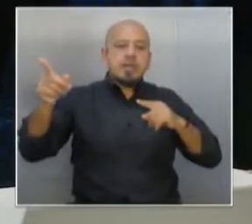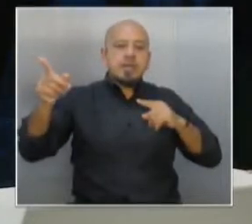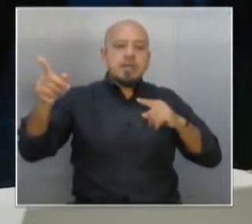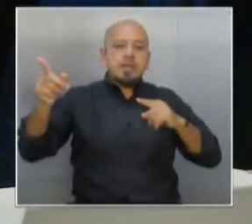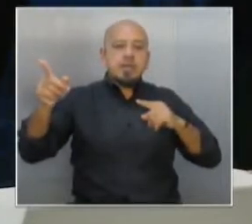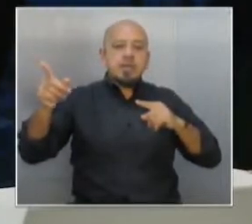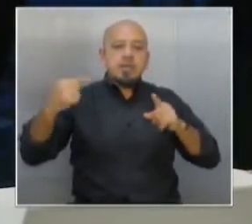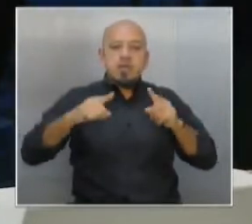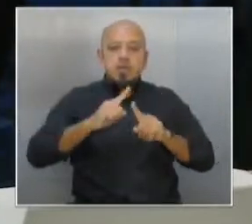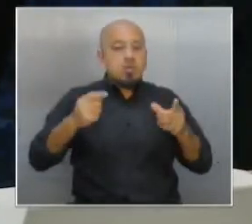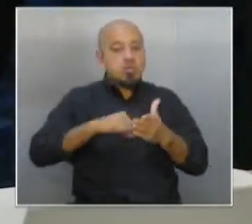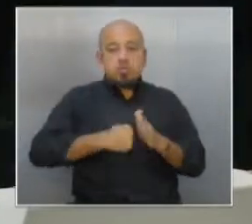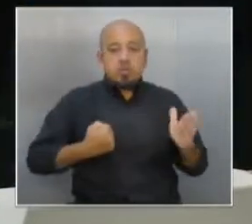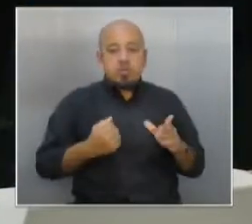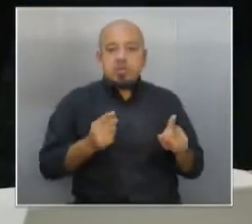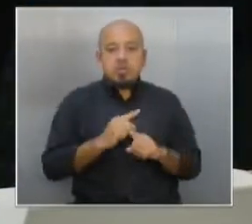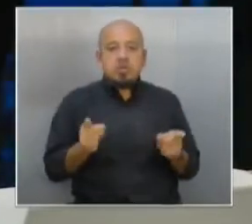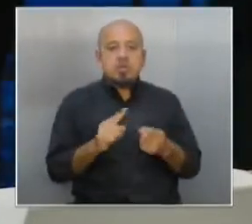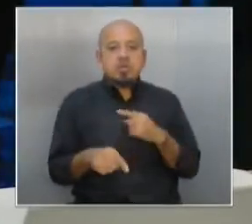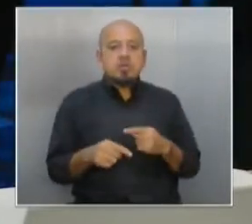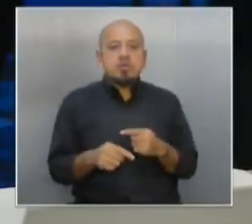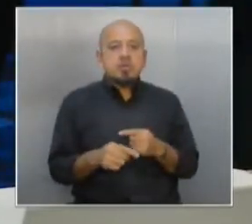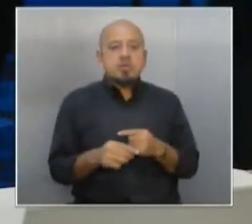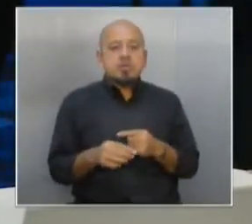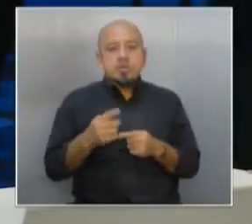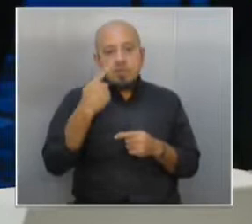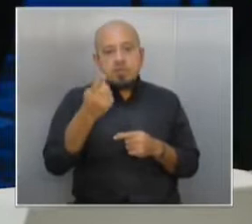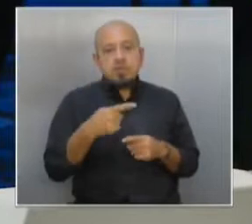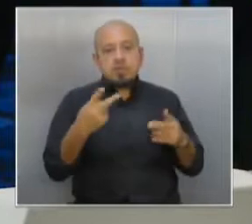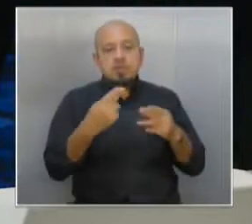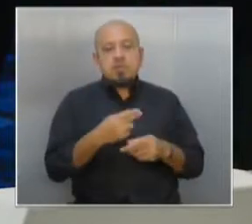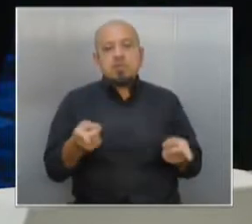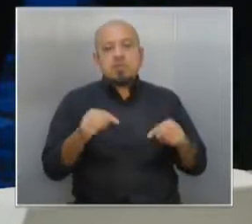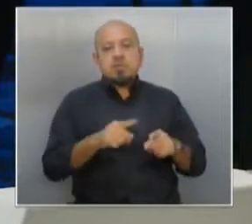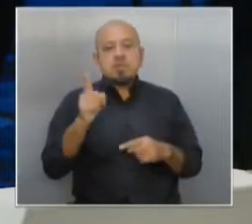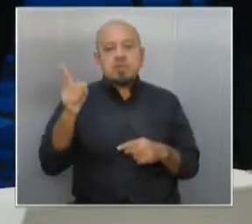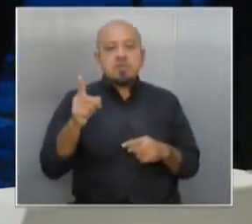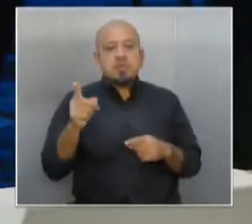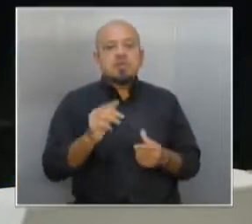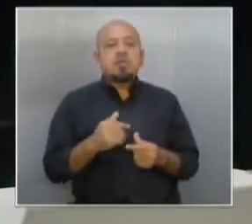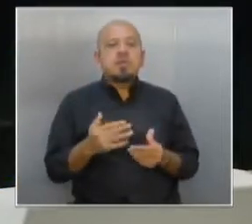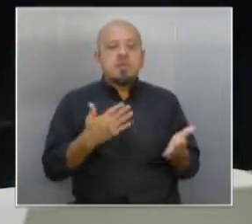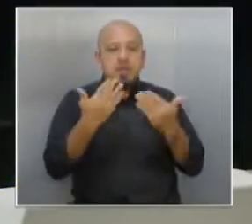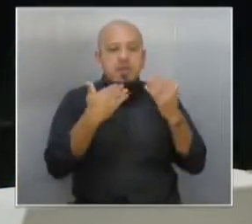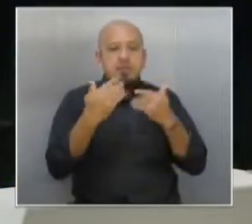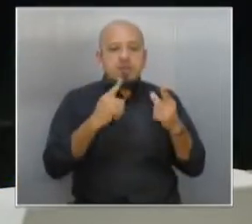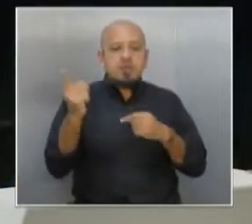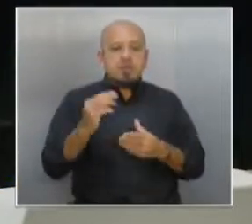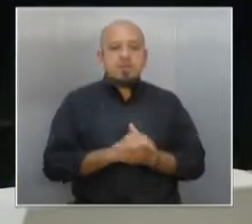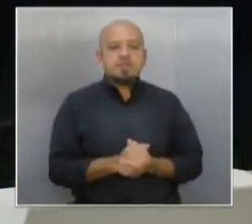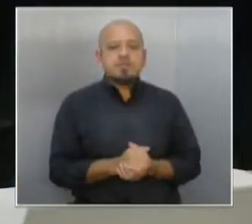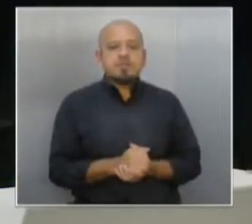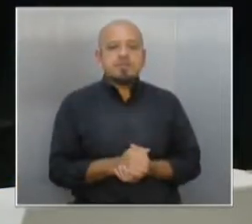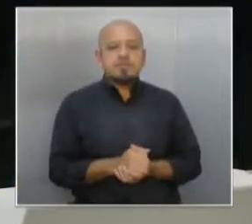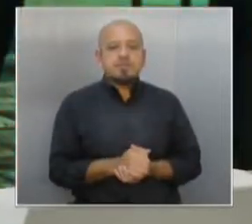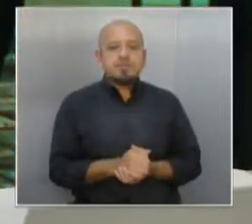suspendido todavía la etapa, esperemos que no se suspenda. Así que después de la tanda nos vamos para ir para el Teatro de Verano y enseguida conversamos con Rosana Tadei. Ya